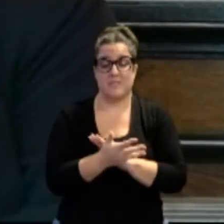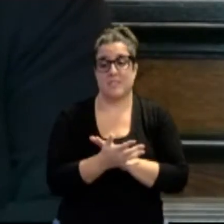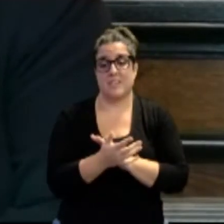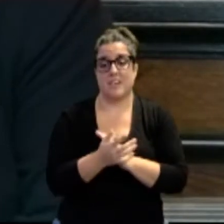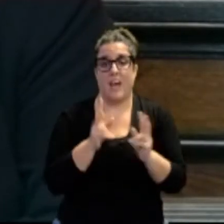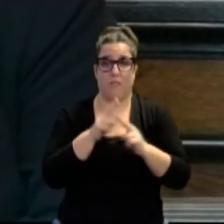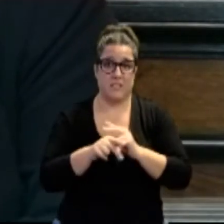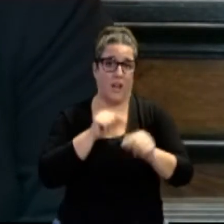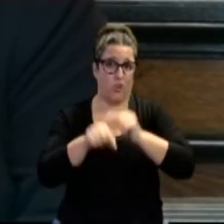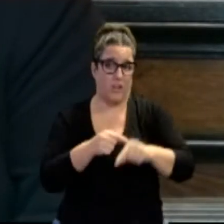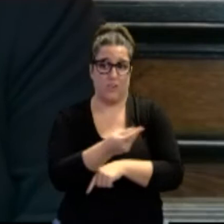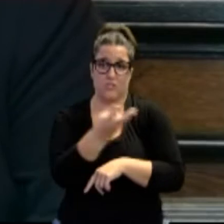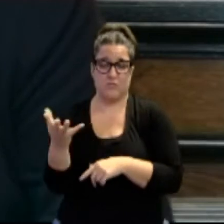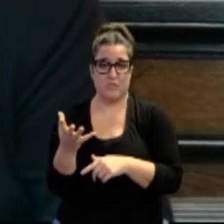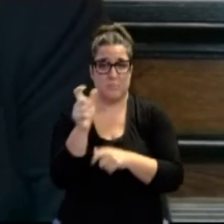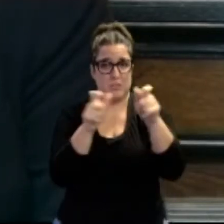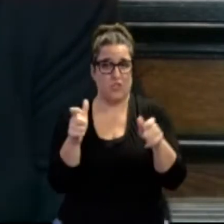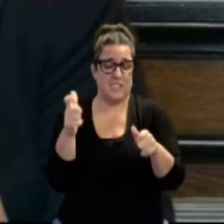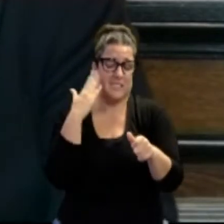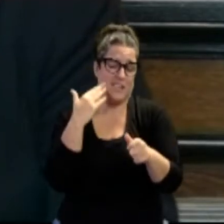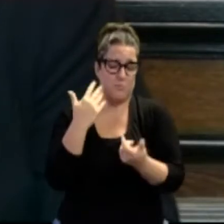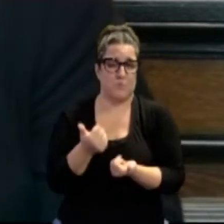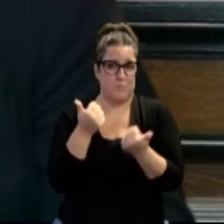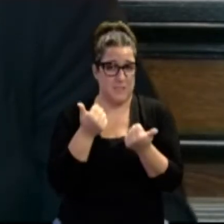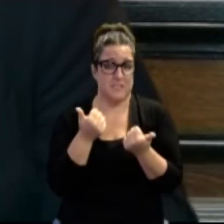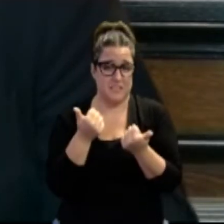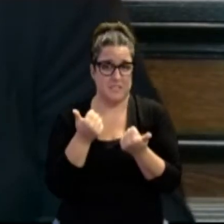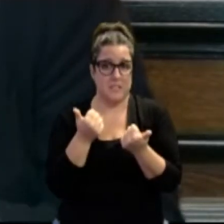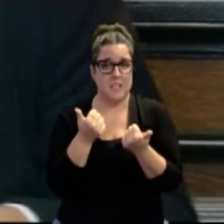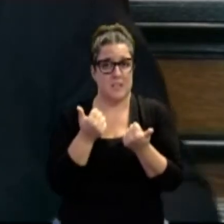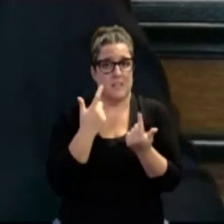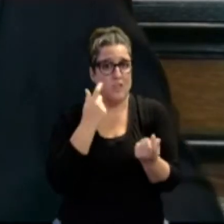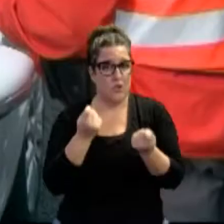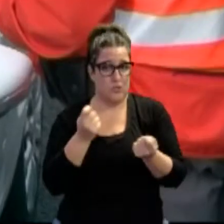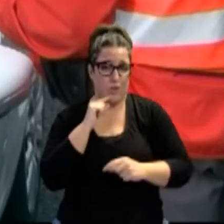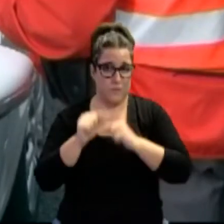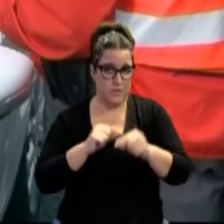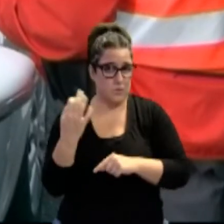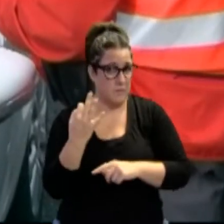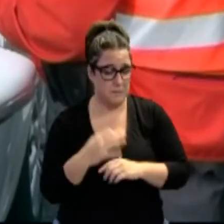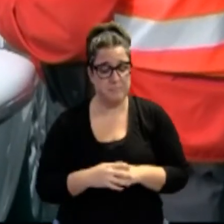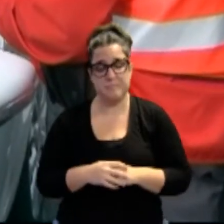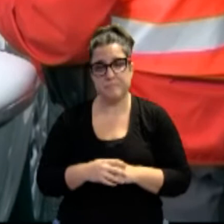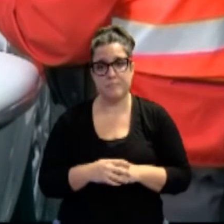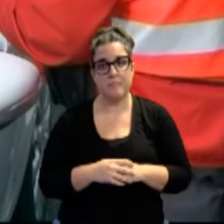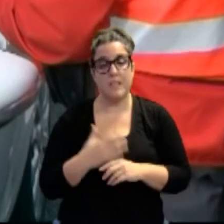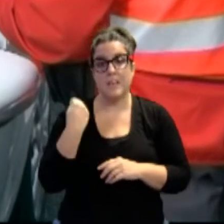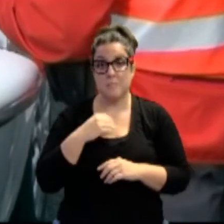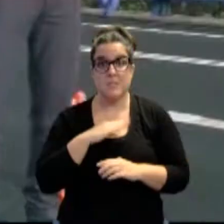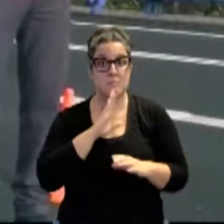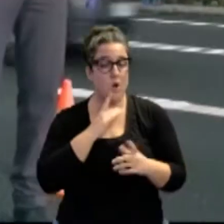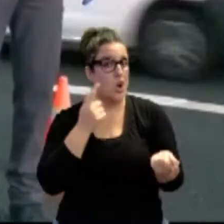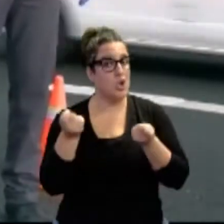de nuestros seres más queridos y mantenemos a raya el virus. Los mismos dispositivos que controlaron